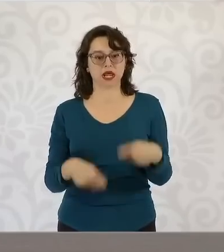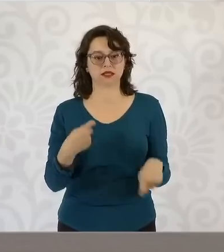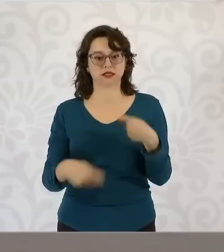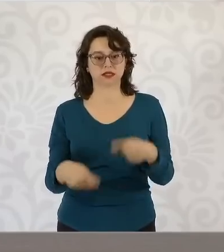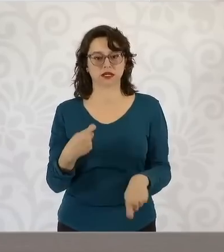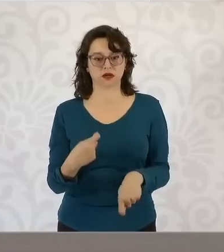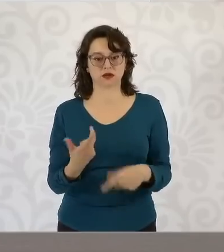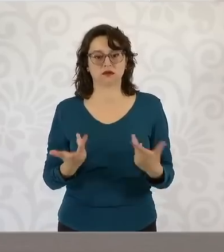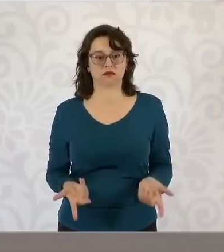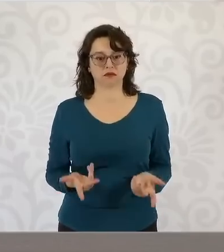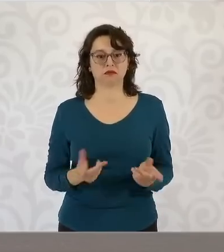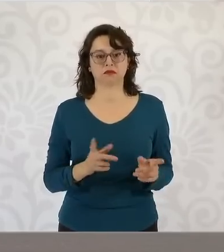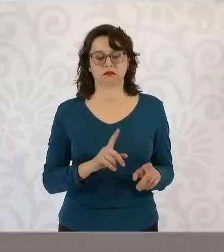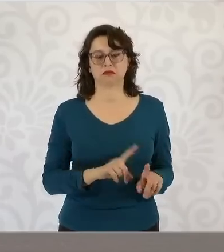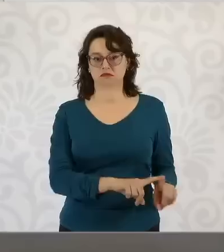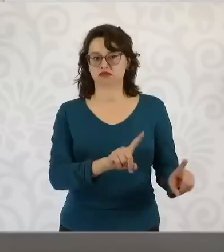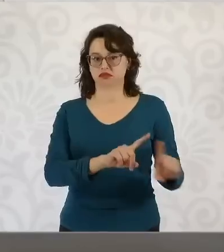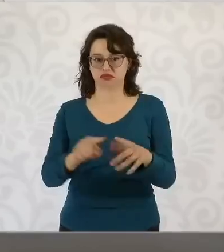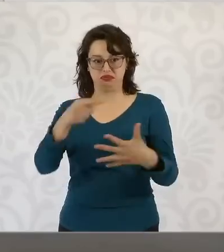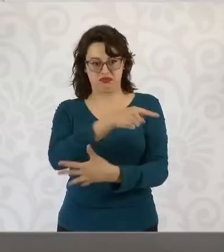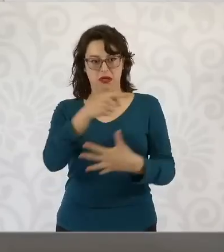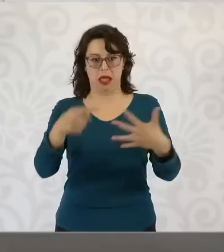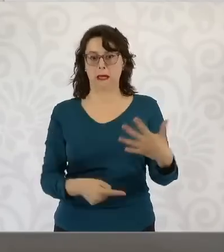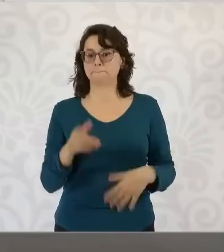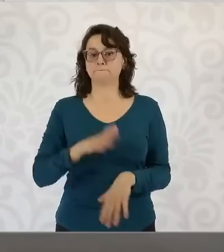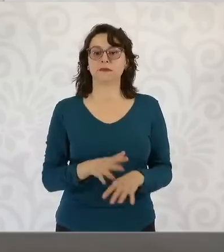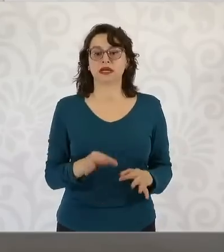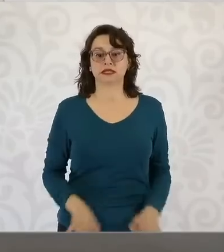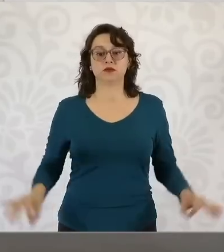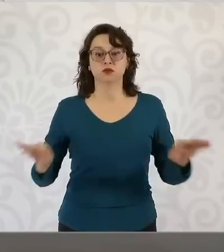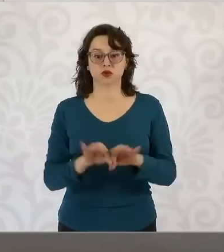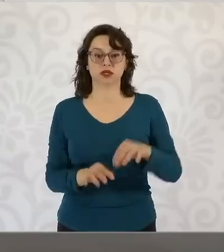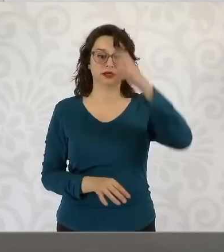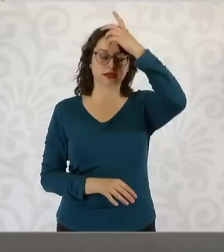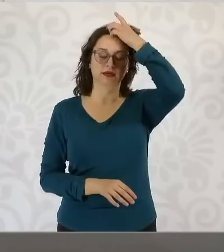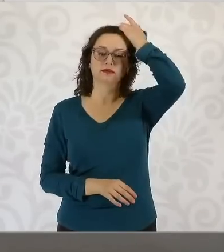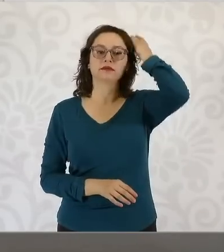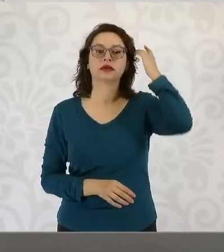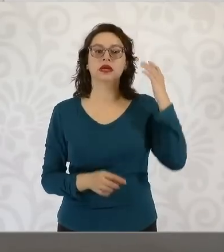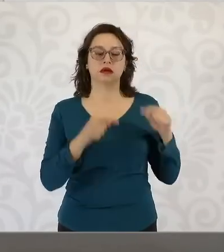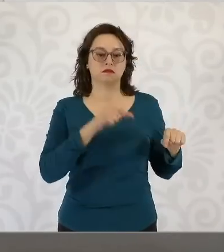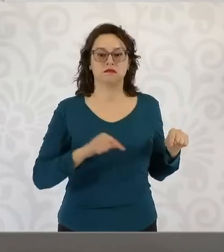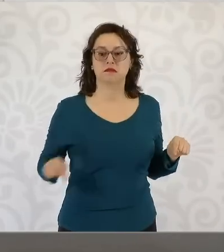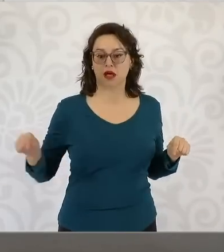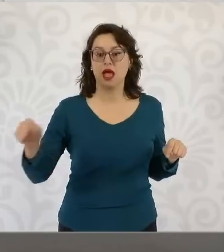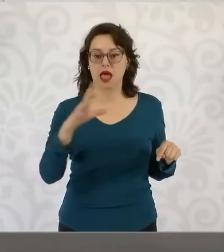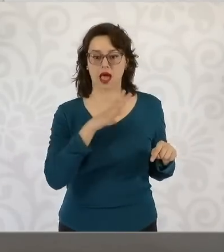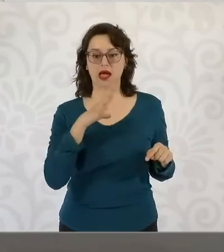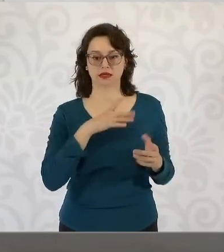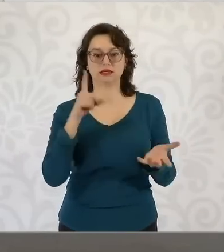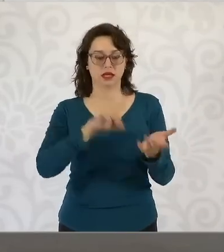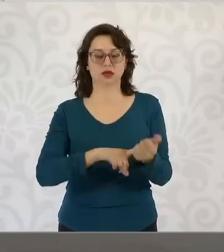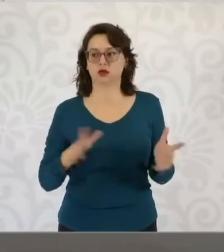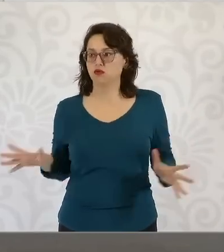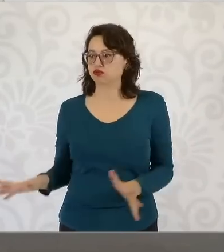logística, metalmecánica, las principales, incluidas en diferente proporción en cada uno de estos polos. Entonces,